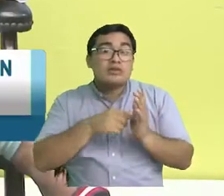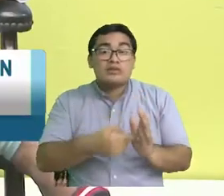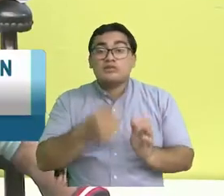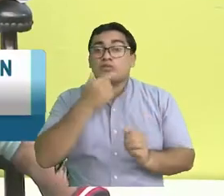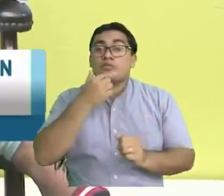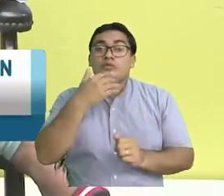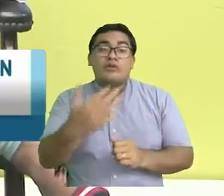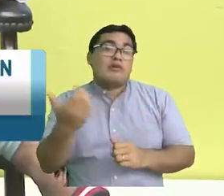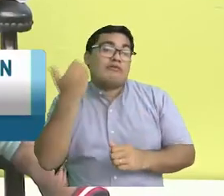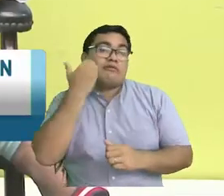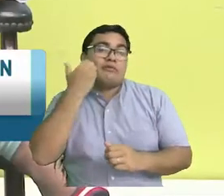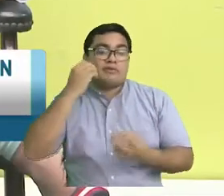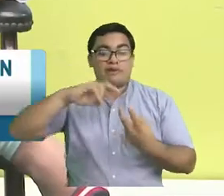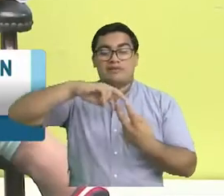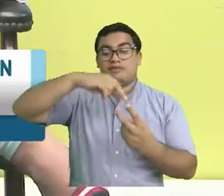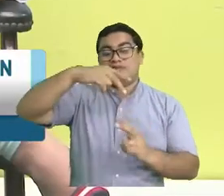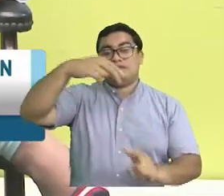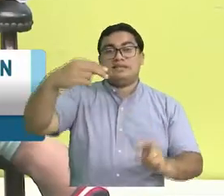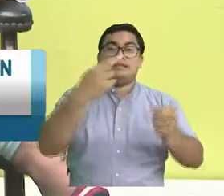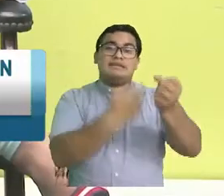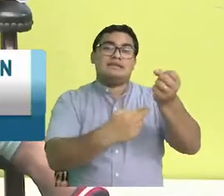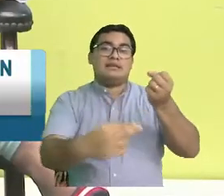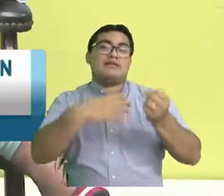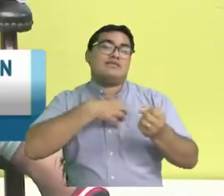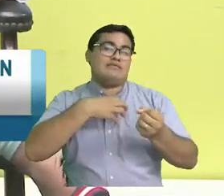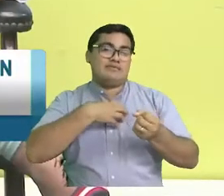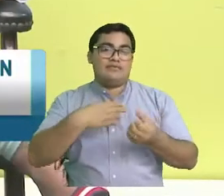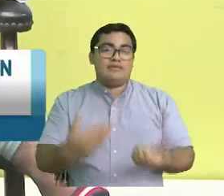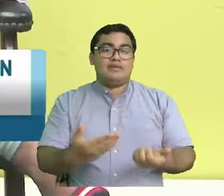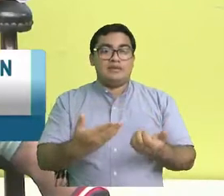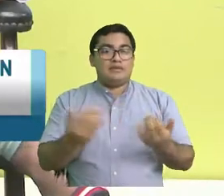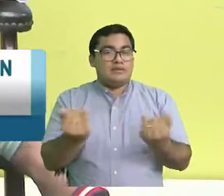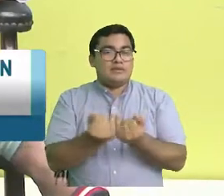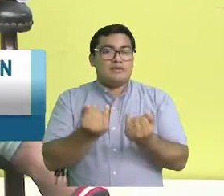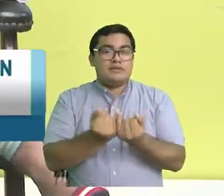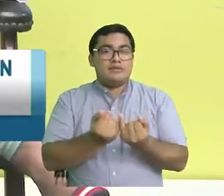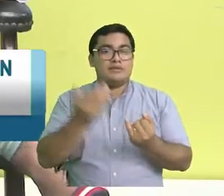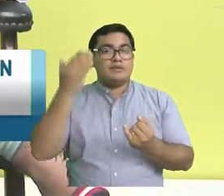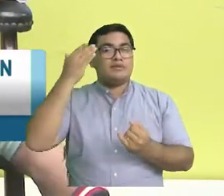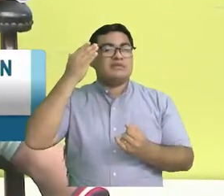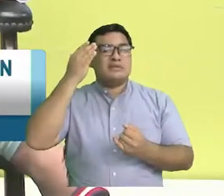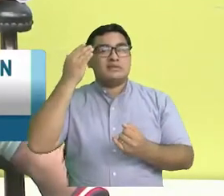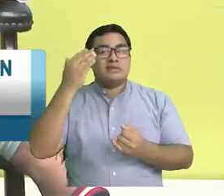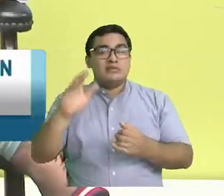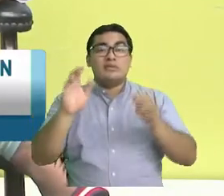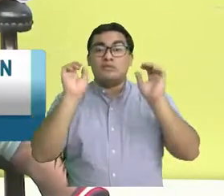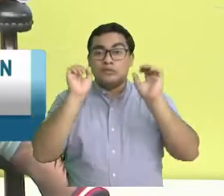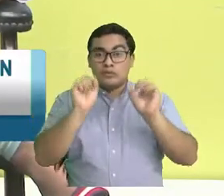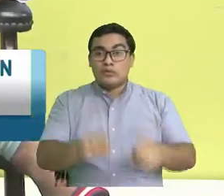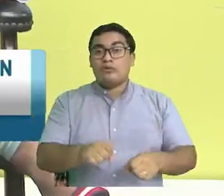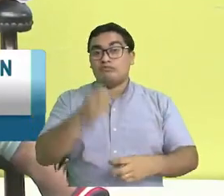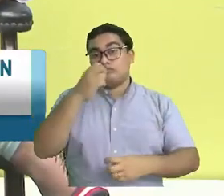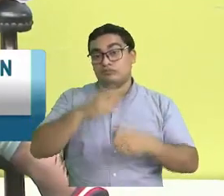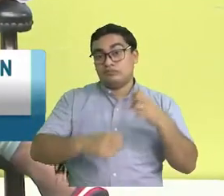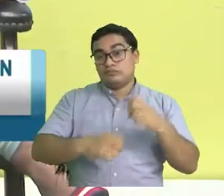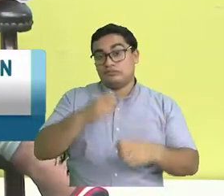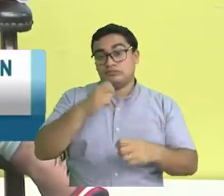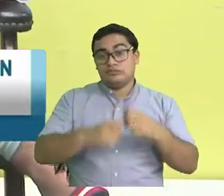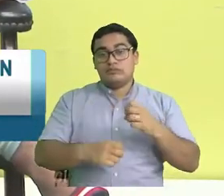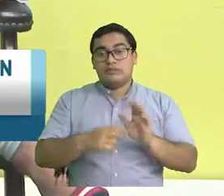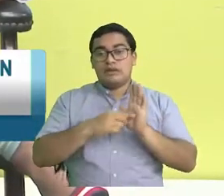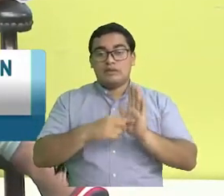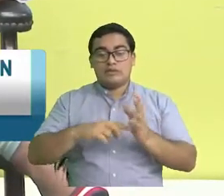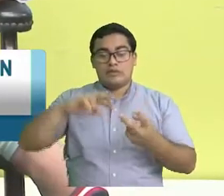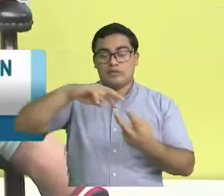componente hereditario grande. También sabemos que puede ser una patología de novo, que significa que es un gen que